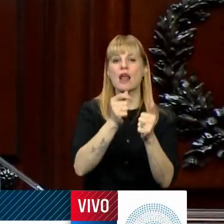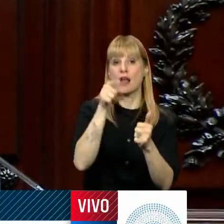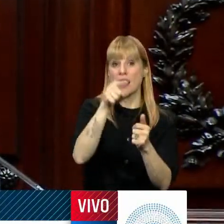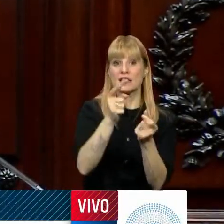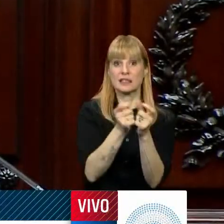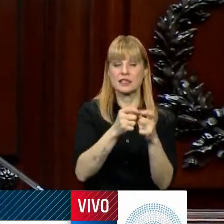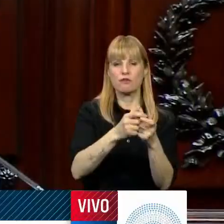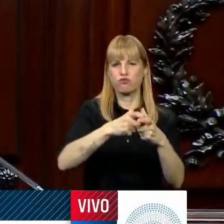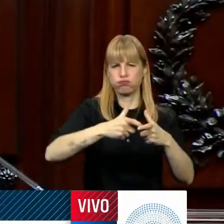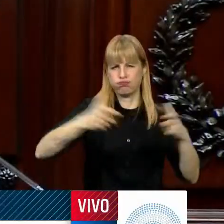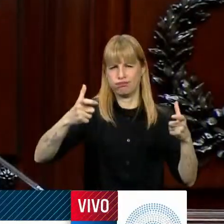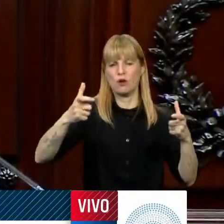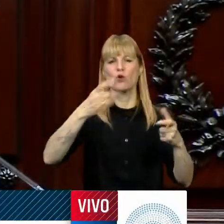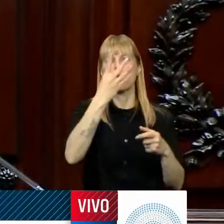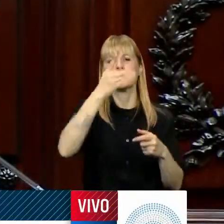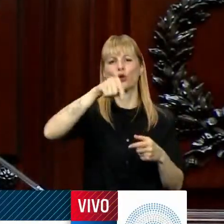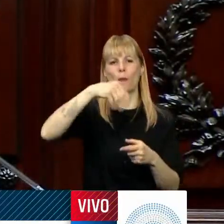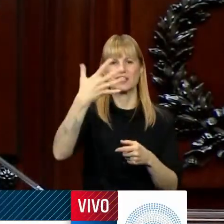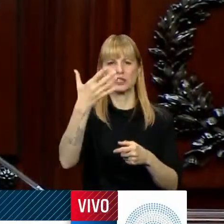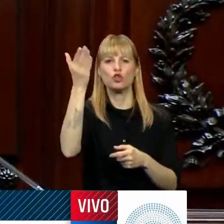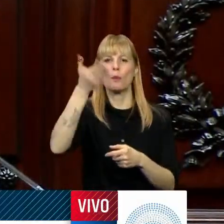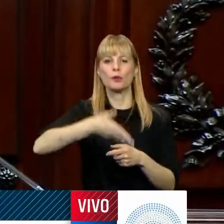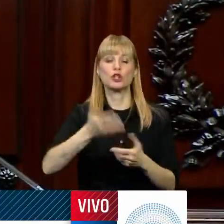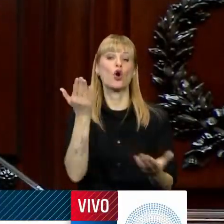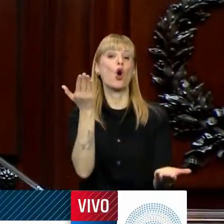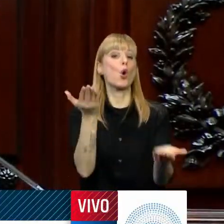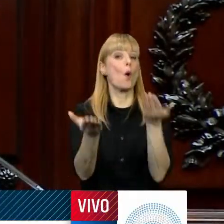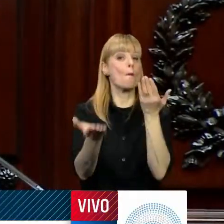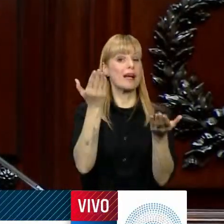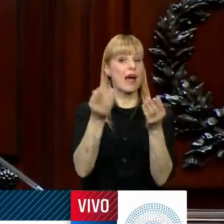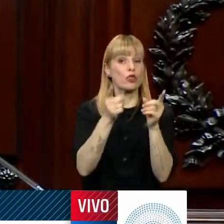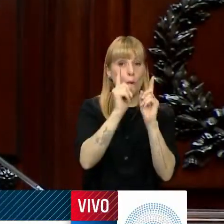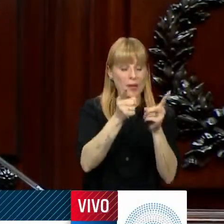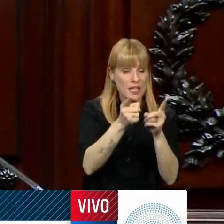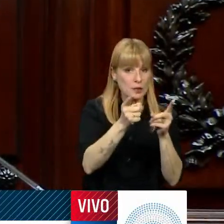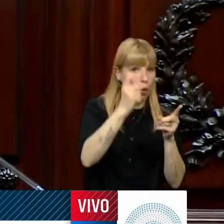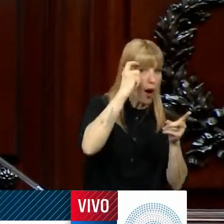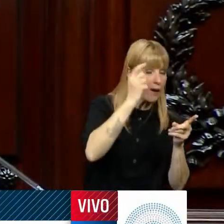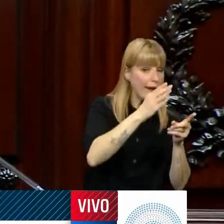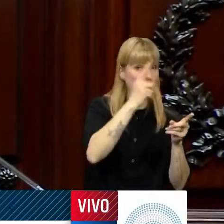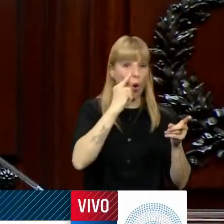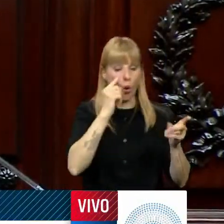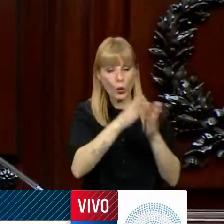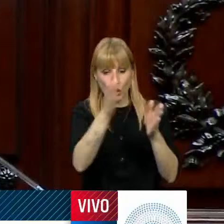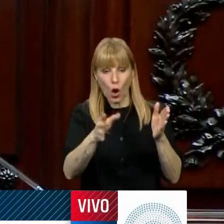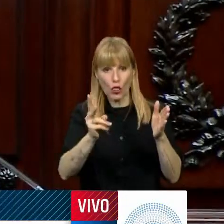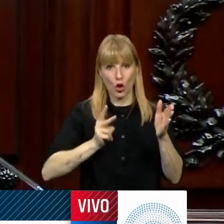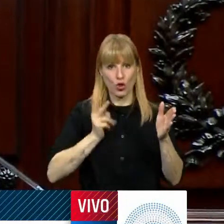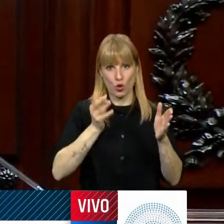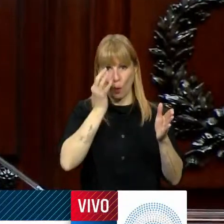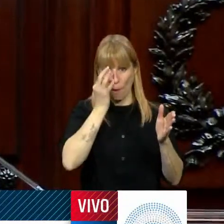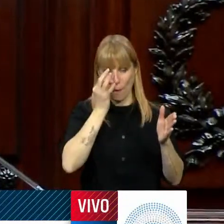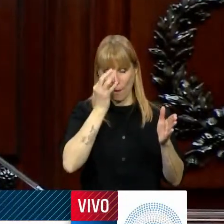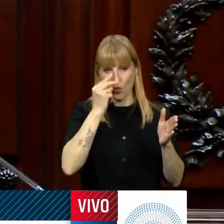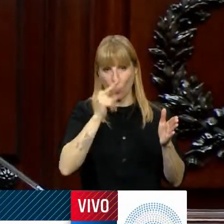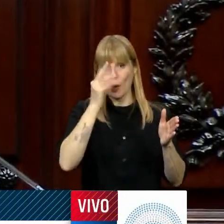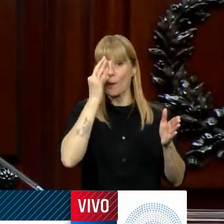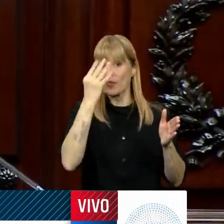del 4,5% en comparación con el mismo lapso del año